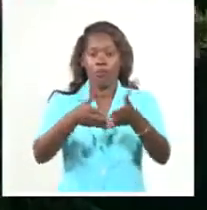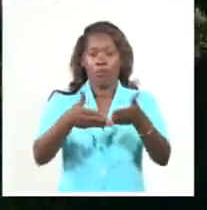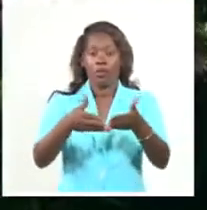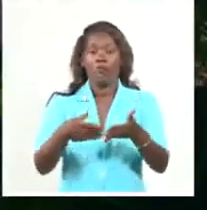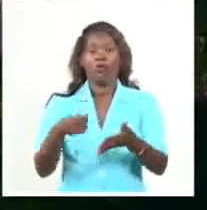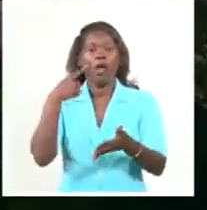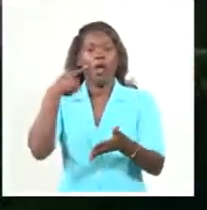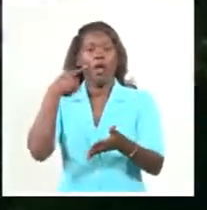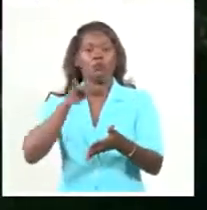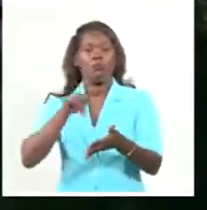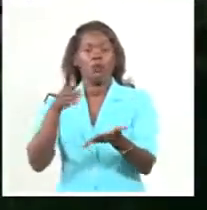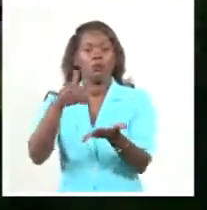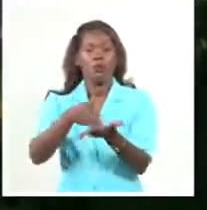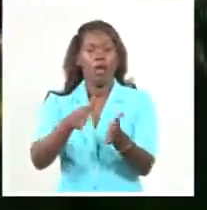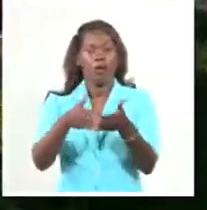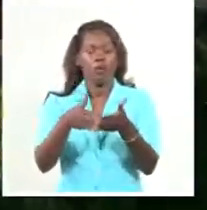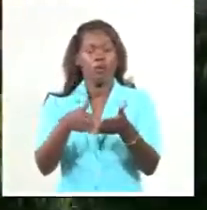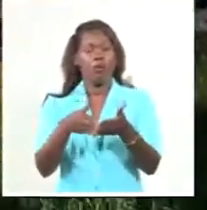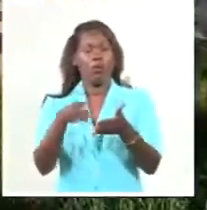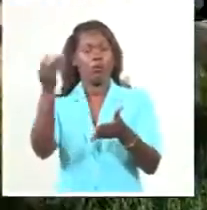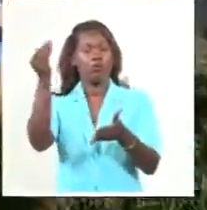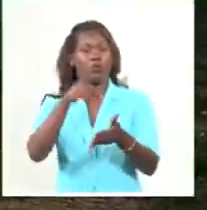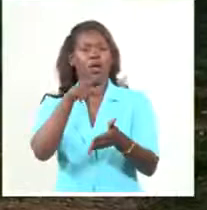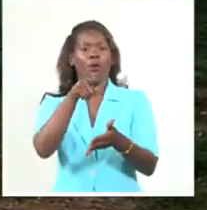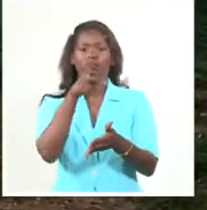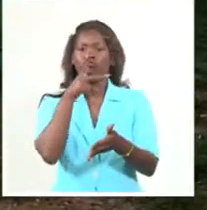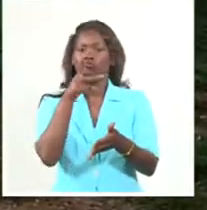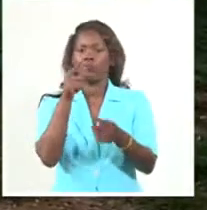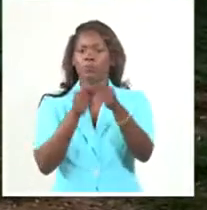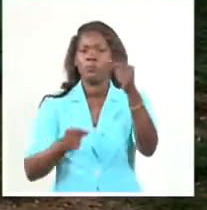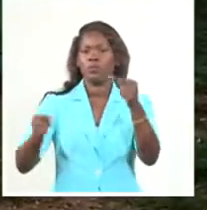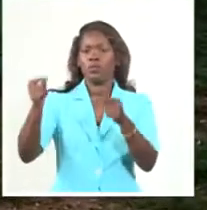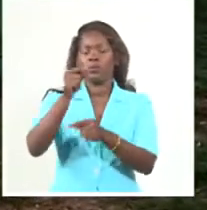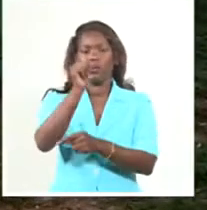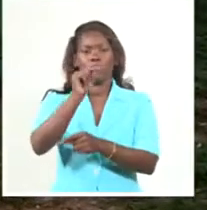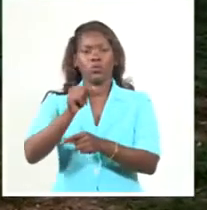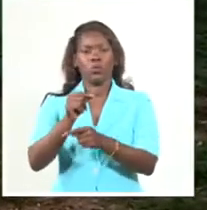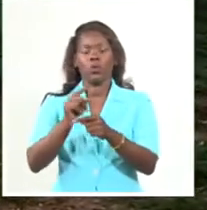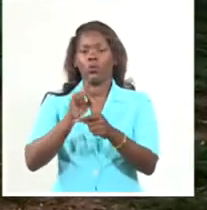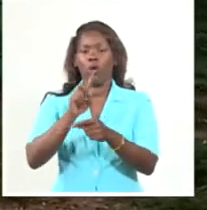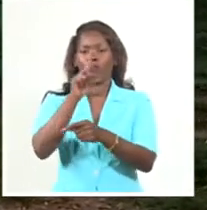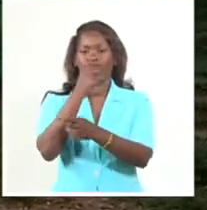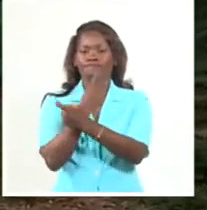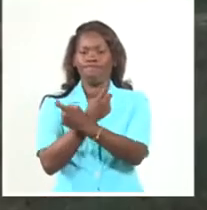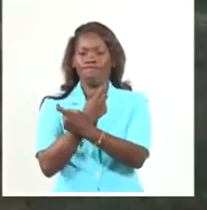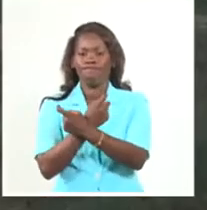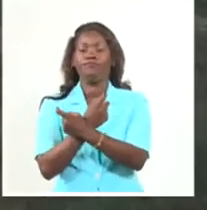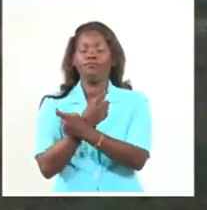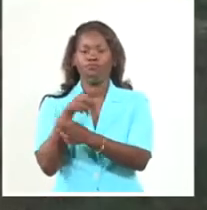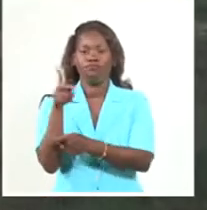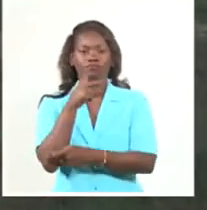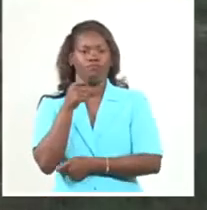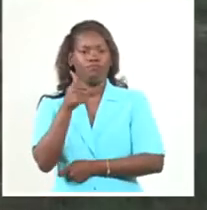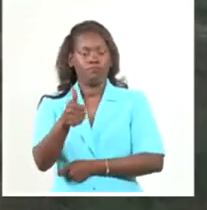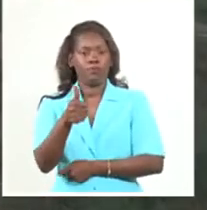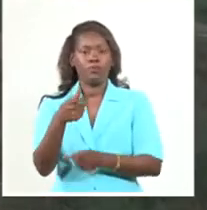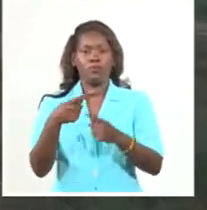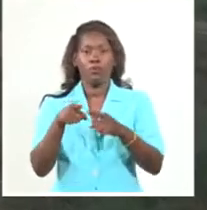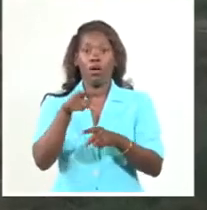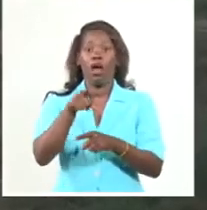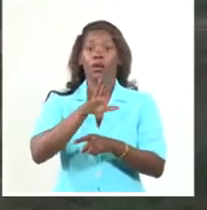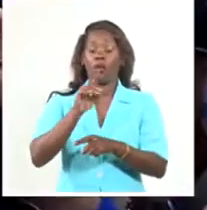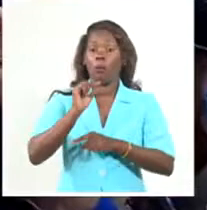y se trabaja en mejorar los viales de acceso y la cobertura de la telefonía móvil. De igual forma, se avanza en la legalización de más de